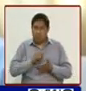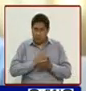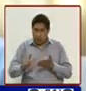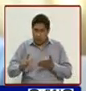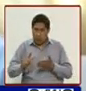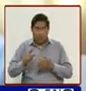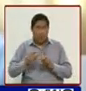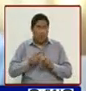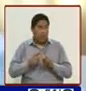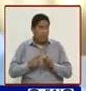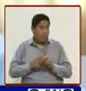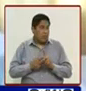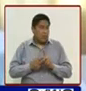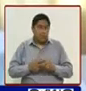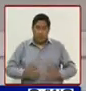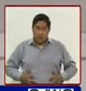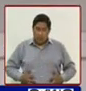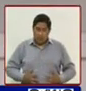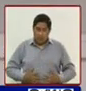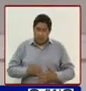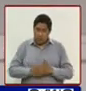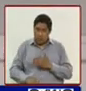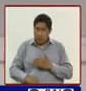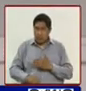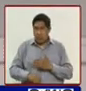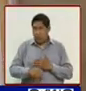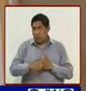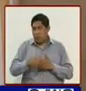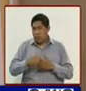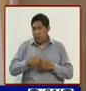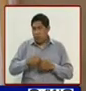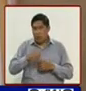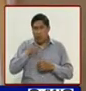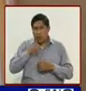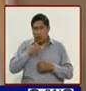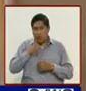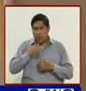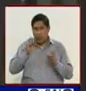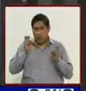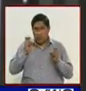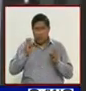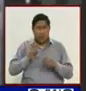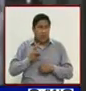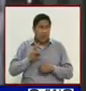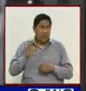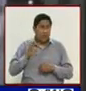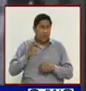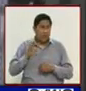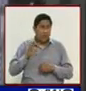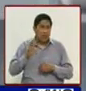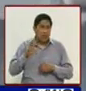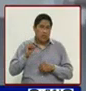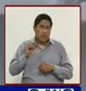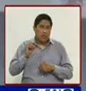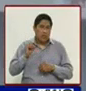semanas de embarazo. El producto nació, es un producto de sexo femenino, que nació con